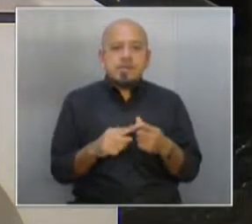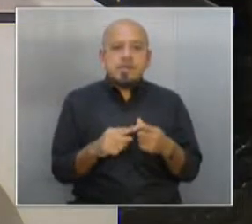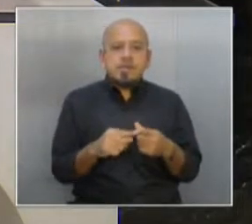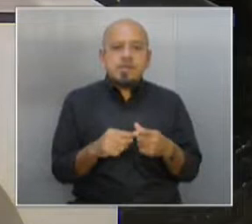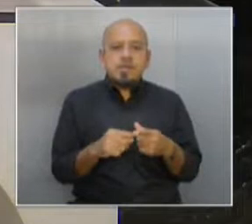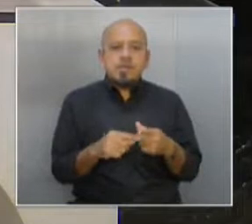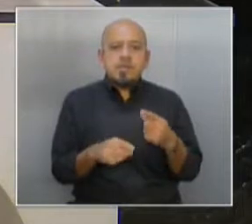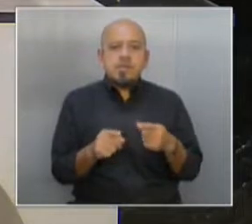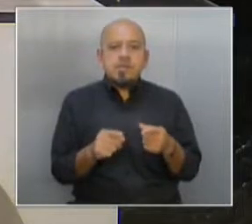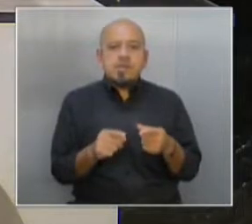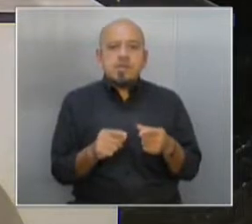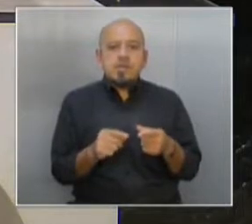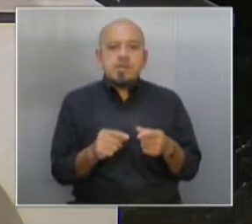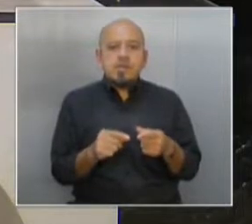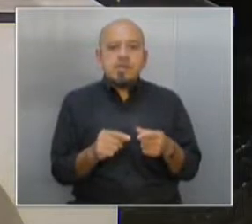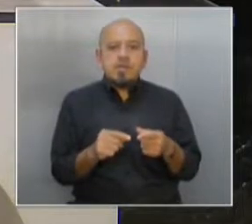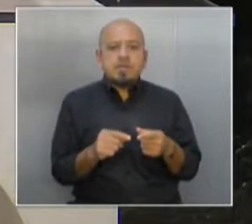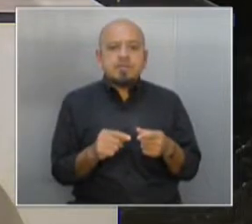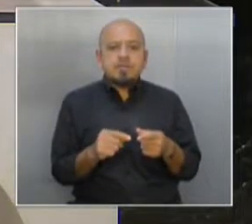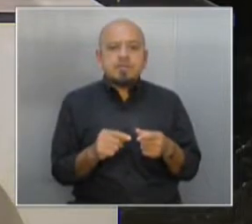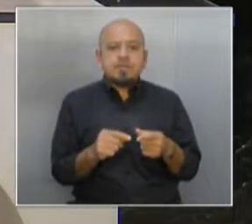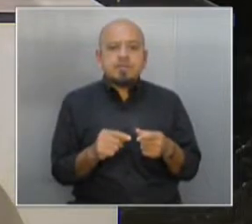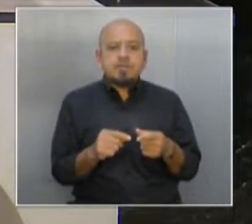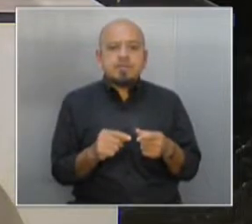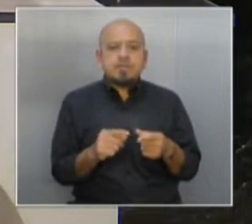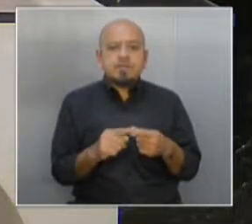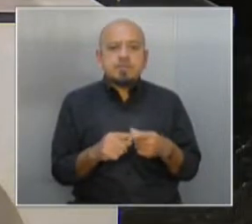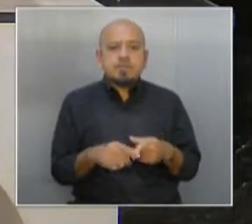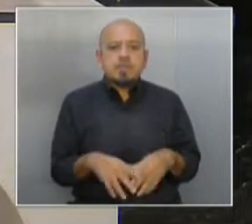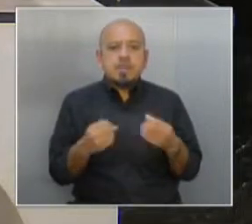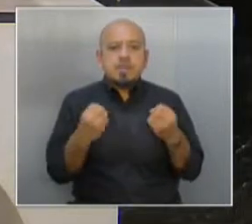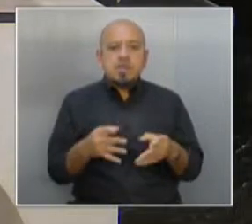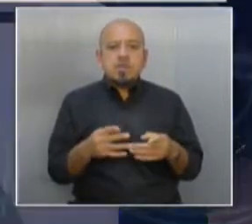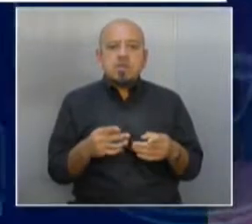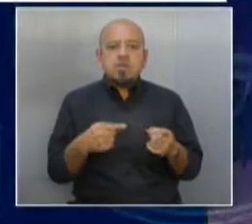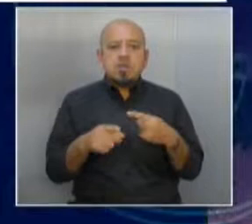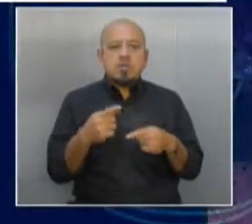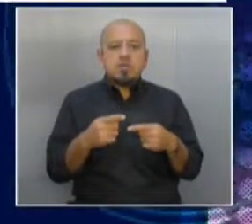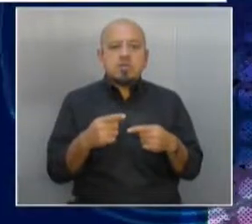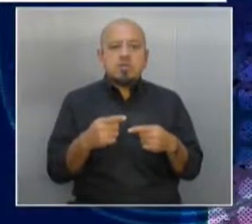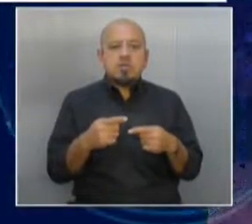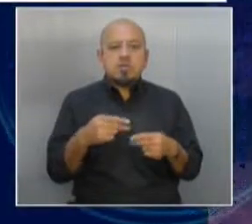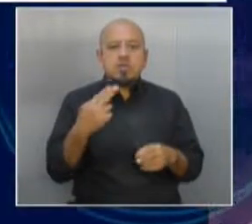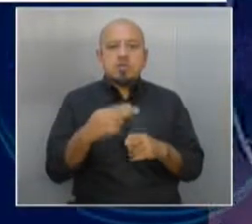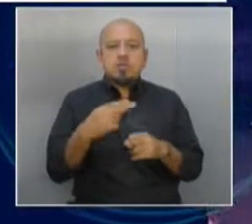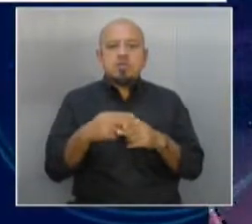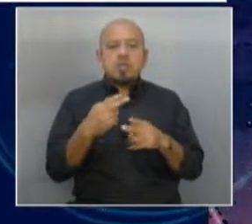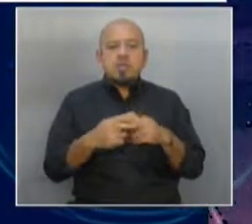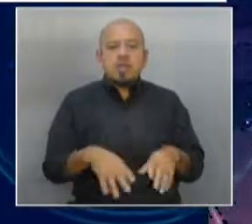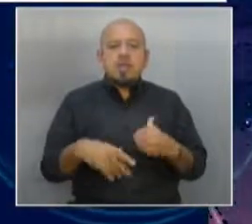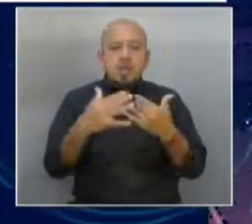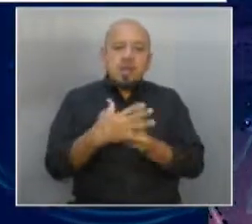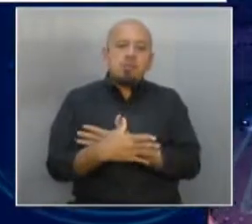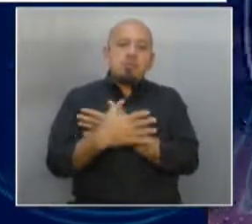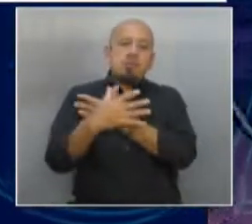de vuelos internos y externos, de traslados. Por eso Volar Cantando. De ahí viene el nombre, Volar Cantando,